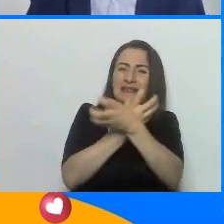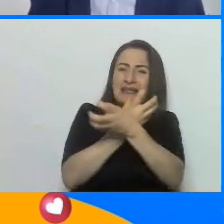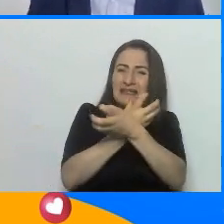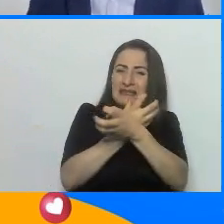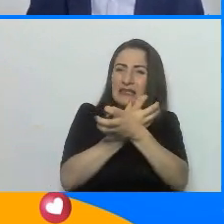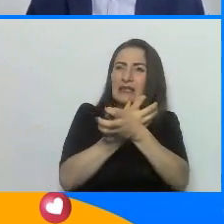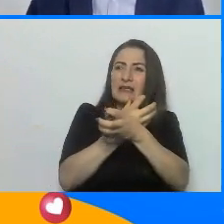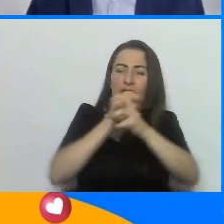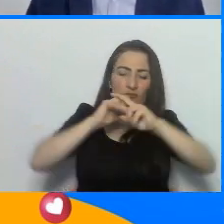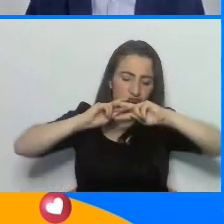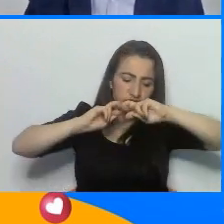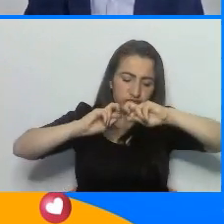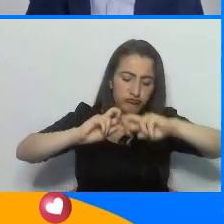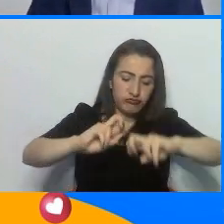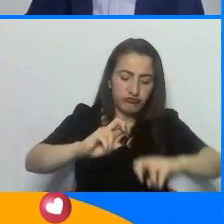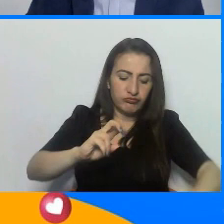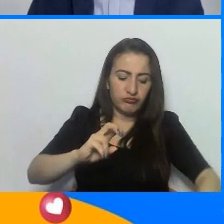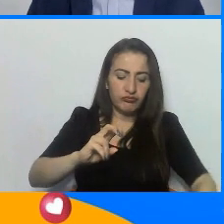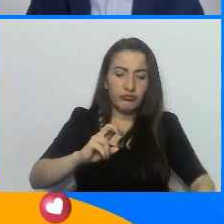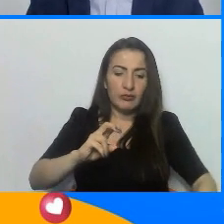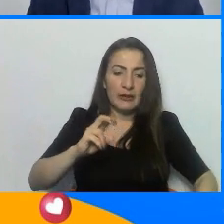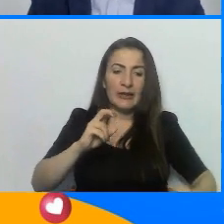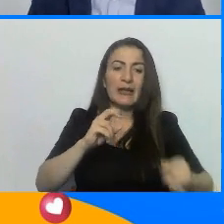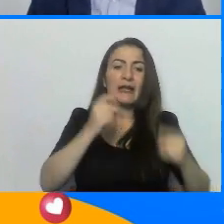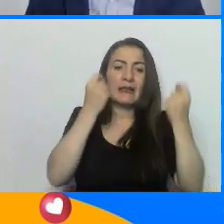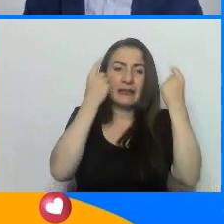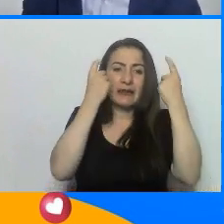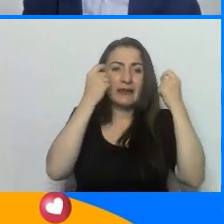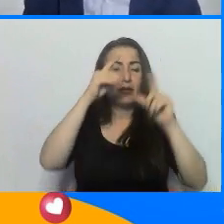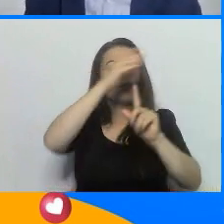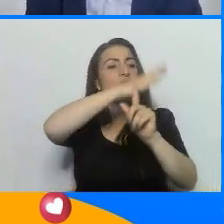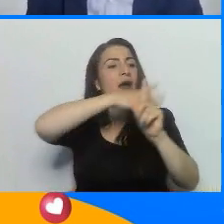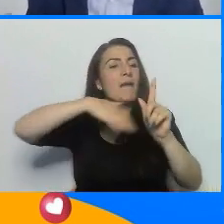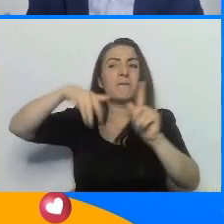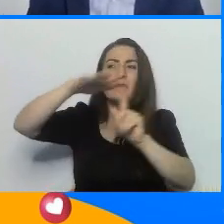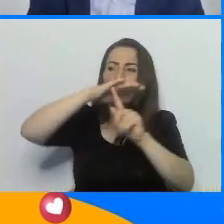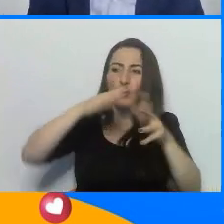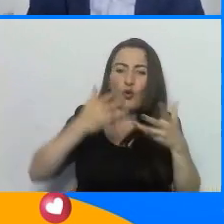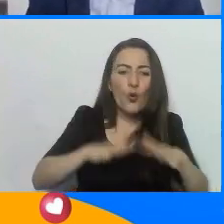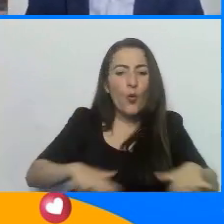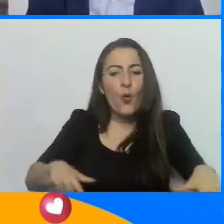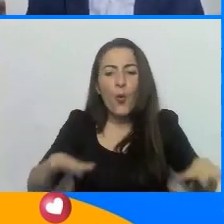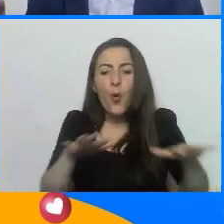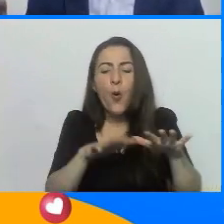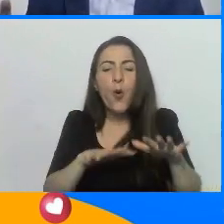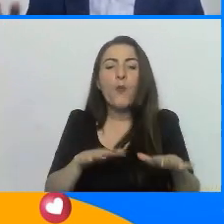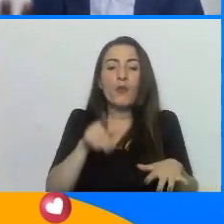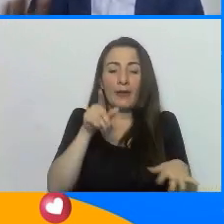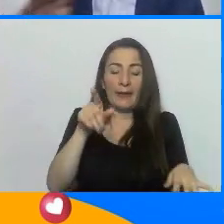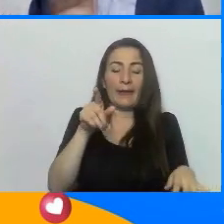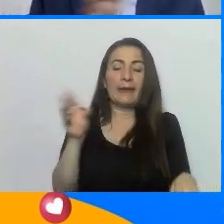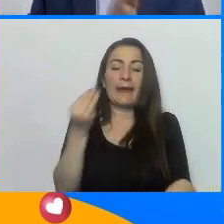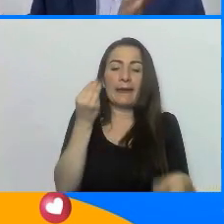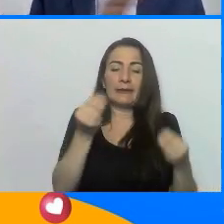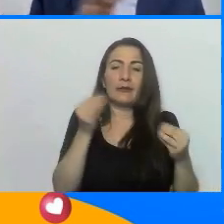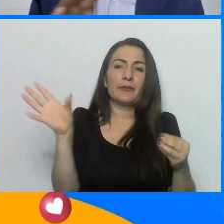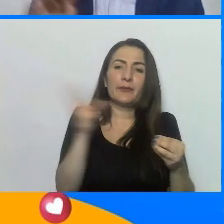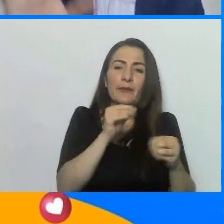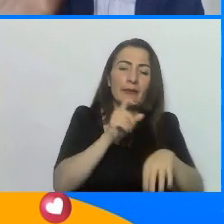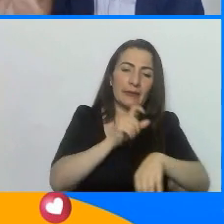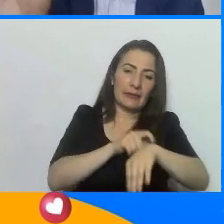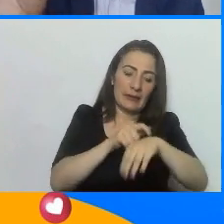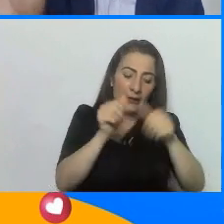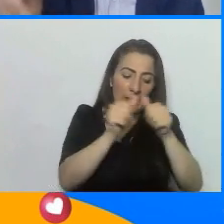que permitía entender lo que estaba pasando en el medio ambiente. Obviamente se retoma todo lo que ha pasado en el